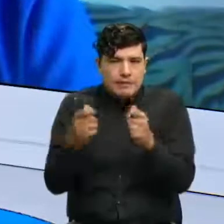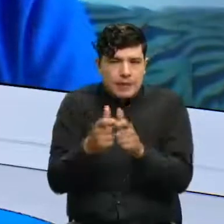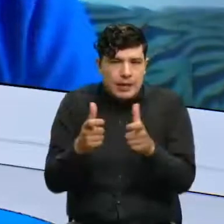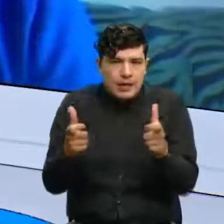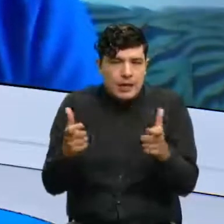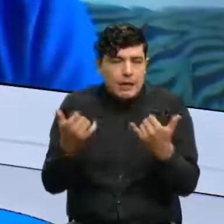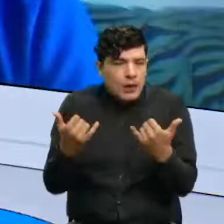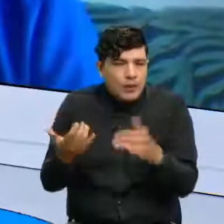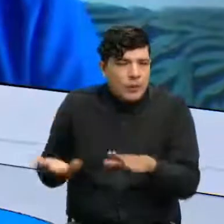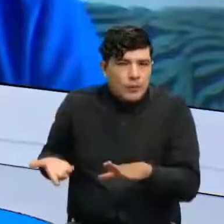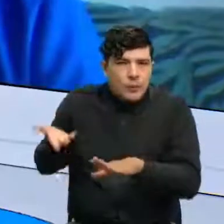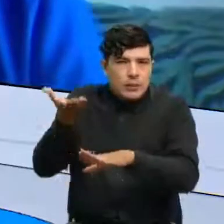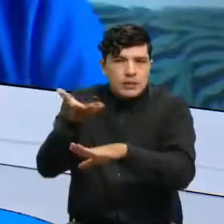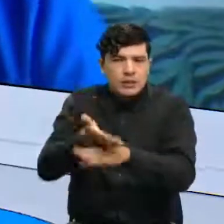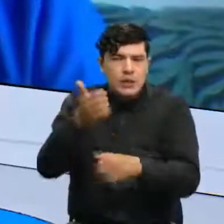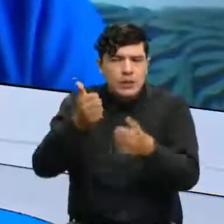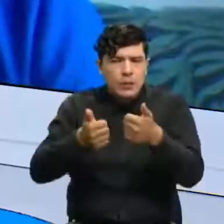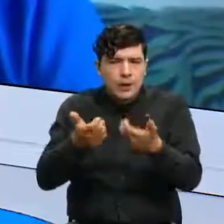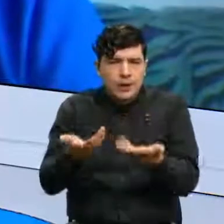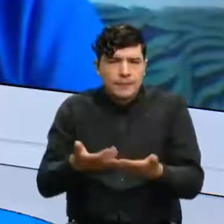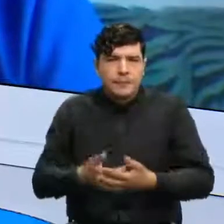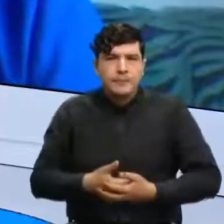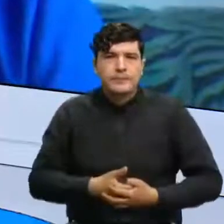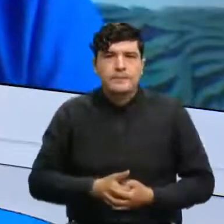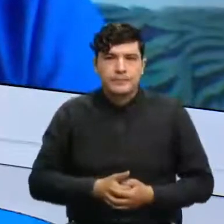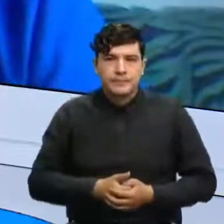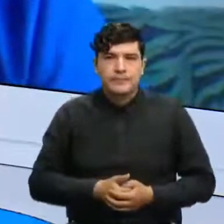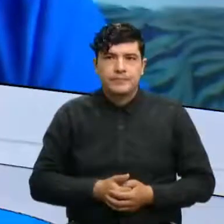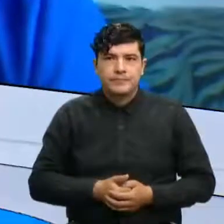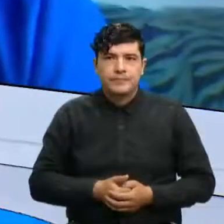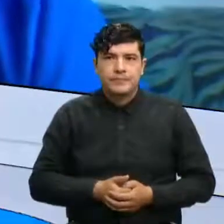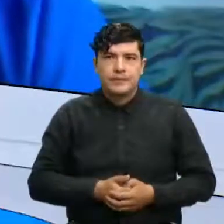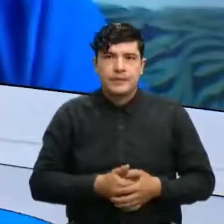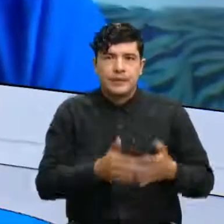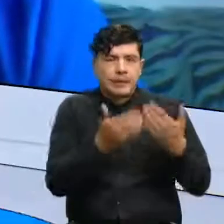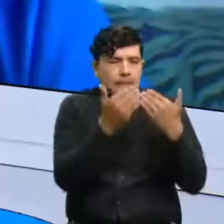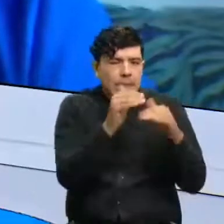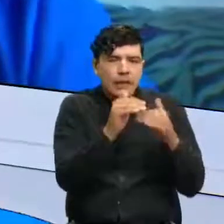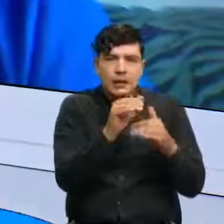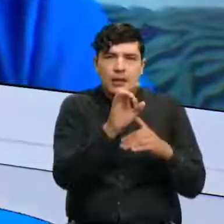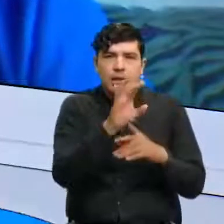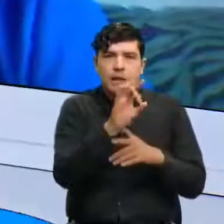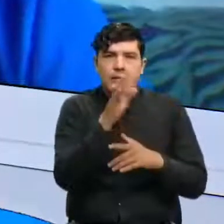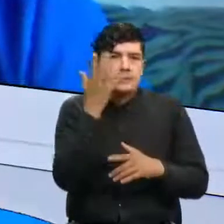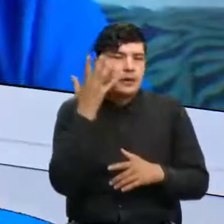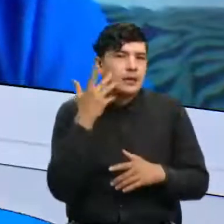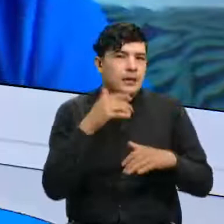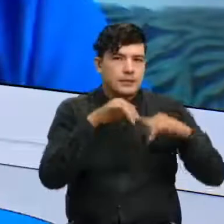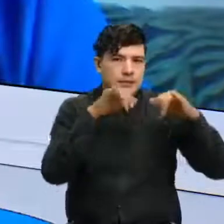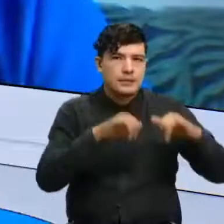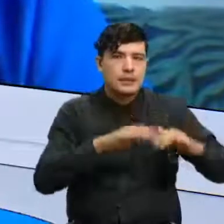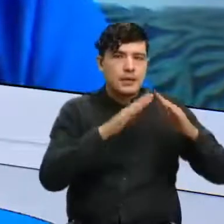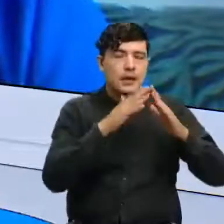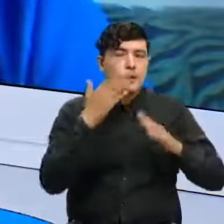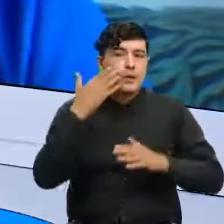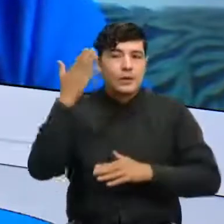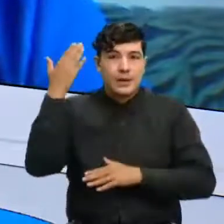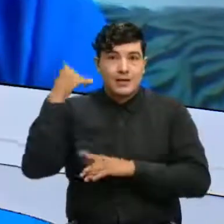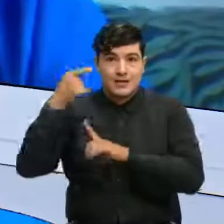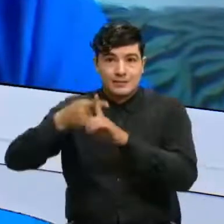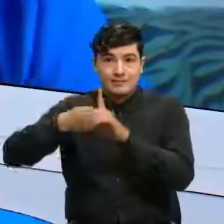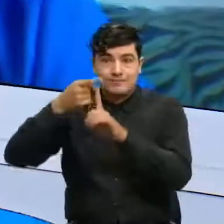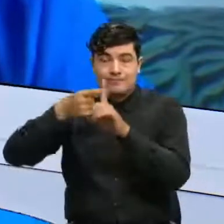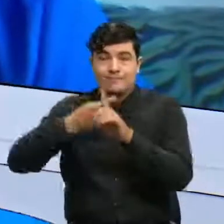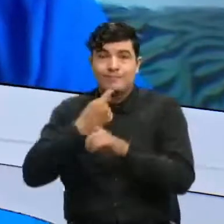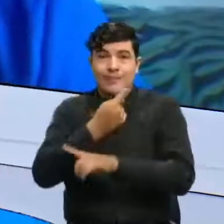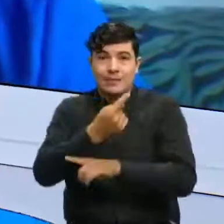proponemos? Específicamente al menos 15 días de confinamiento. Nosotros desde hace meses hablábamos que el confinamiento sería